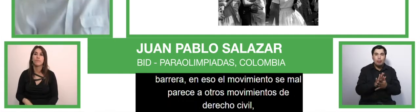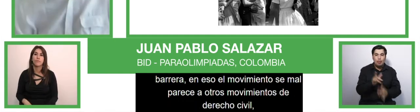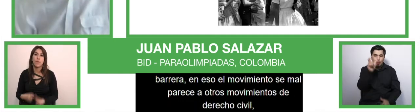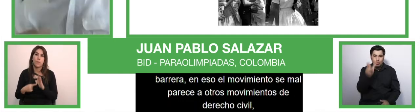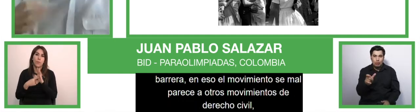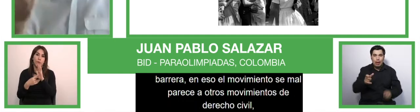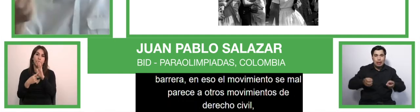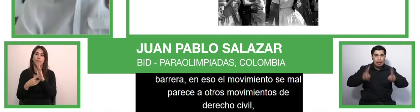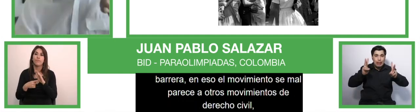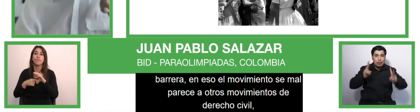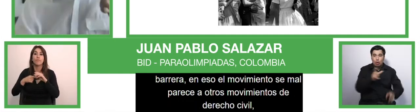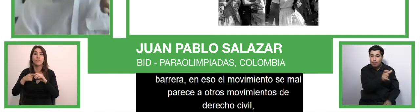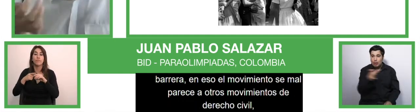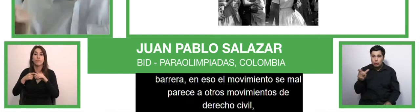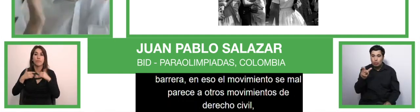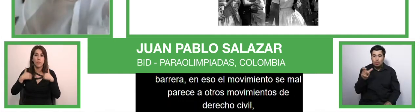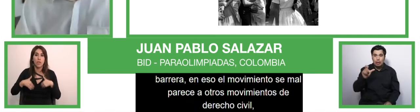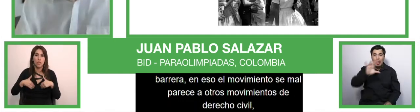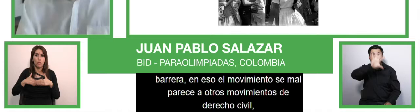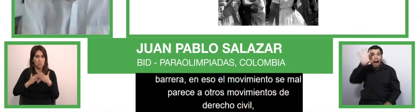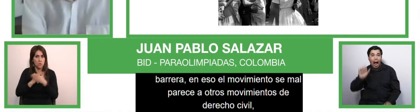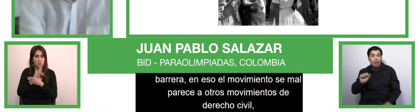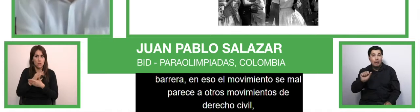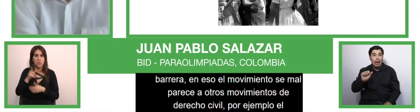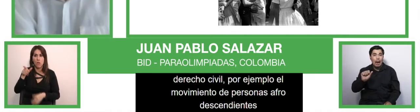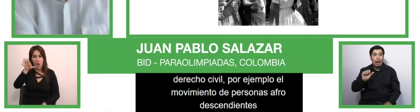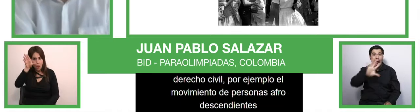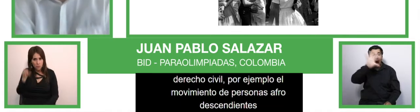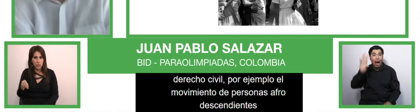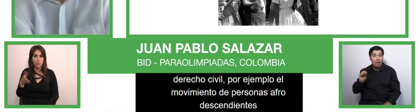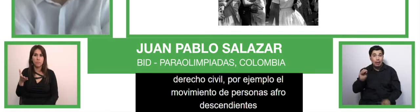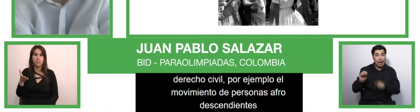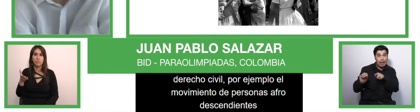afrodescendientes tiene esas mismas dos condiciones, esas mismas dos